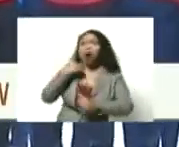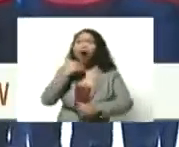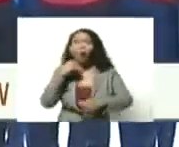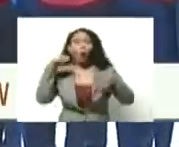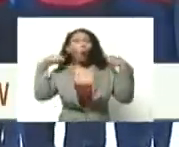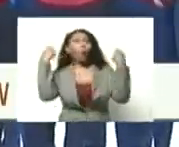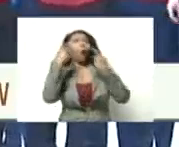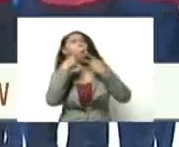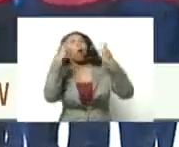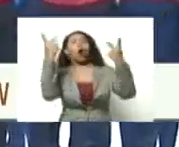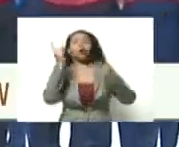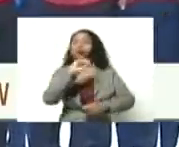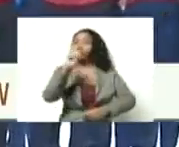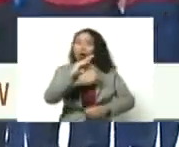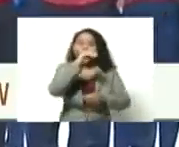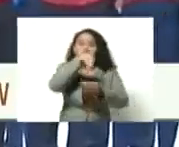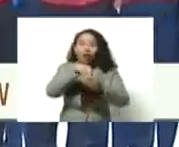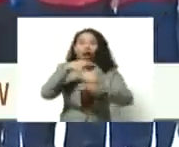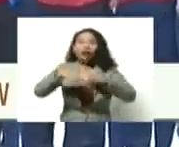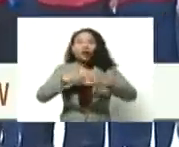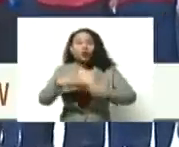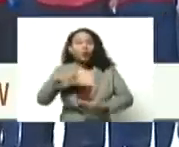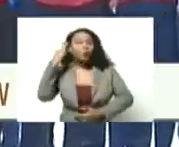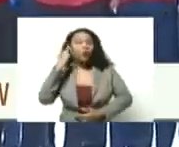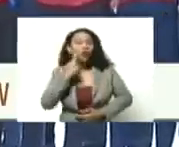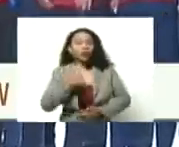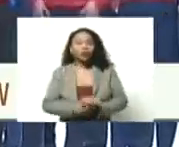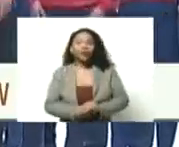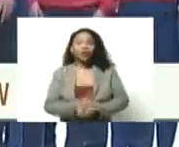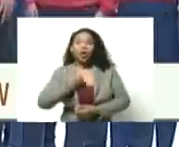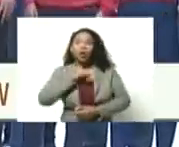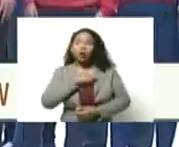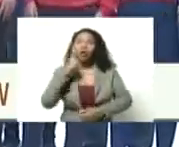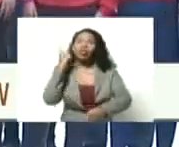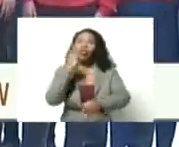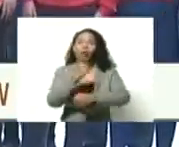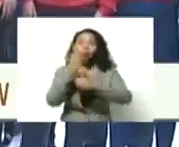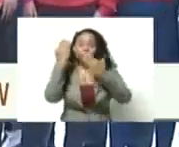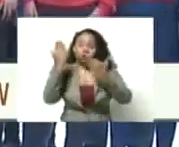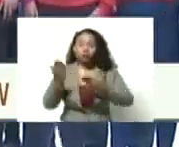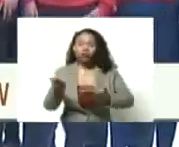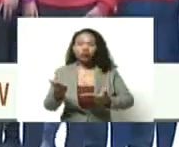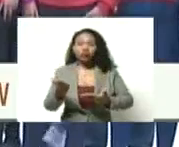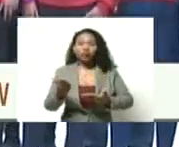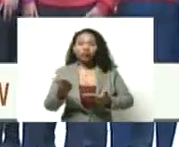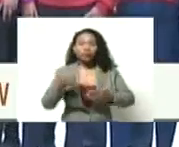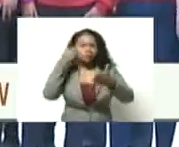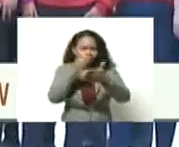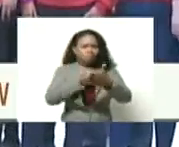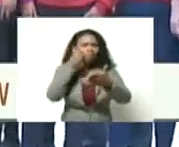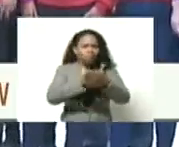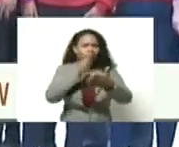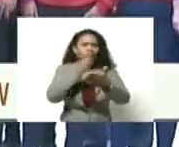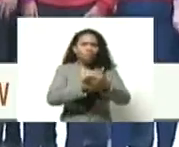campañas mediáticas no está en la revolución bolivariana nosotros debemos ser perseverantes